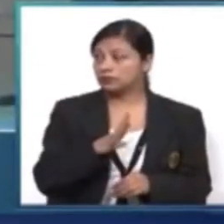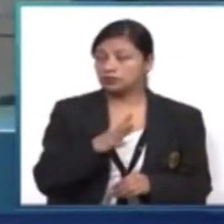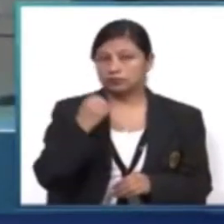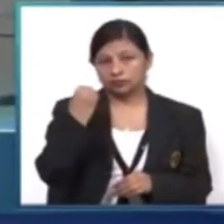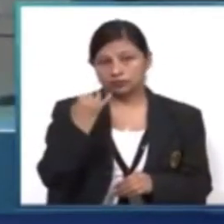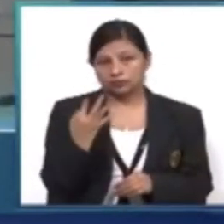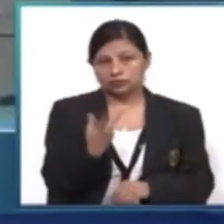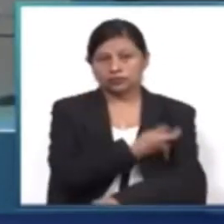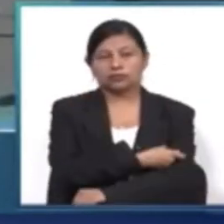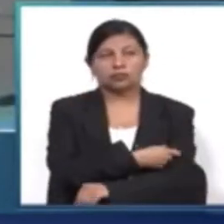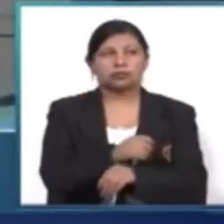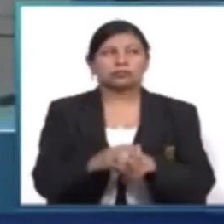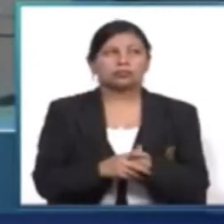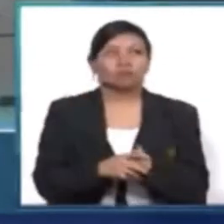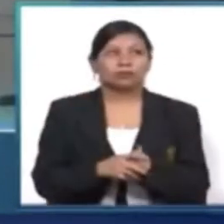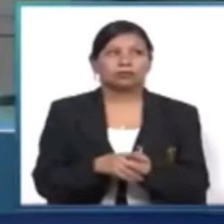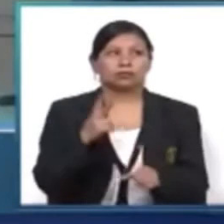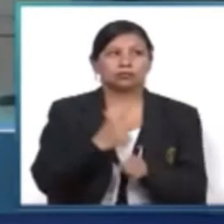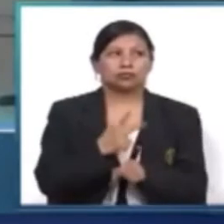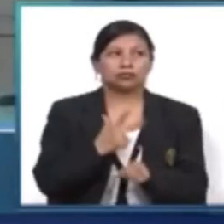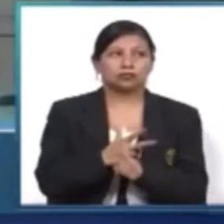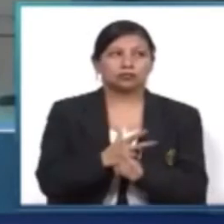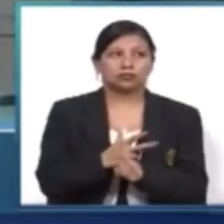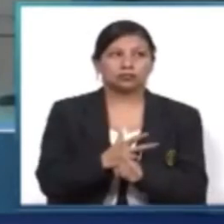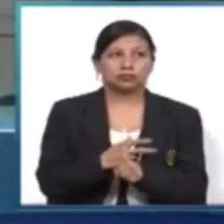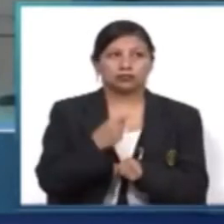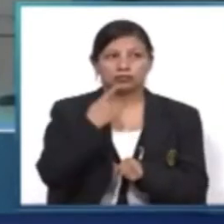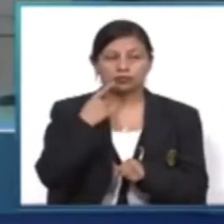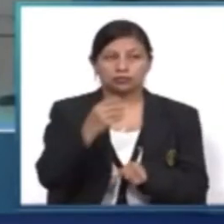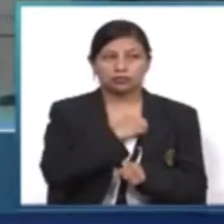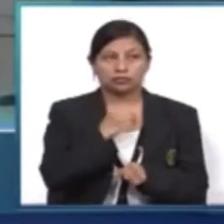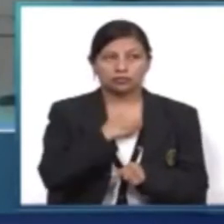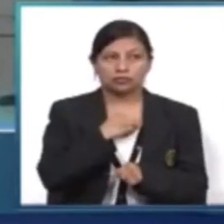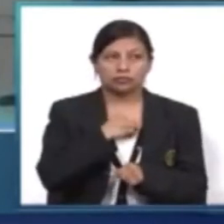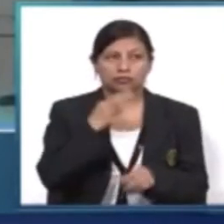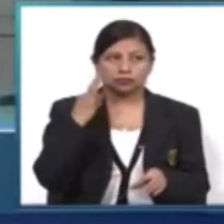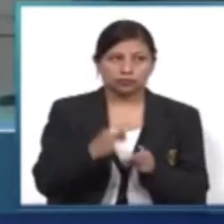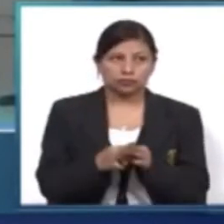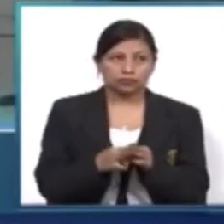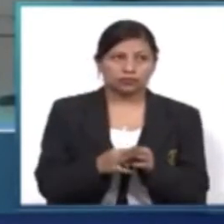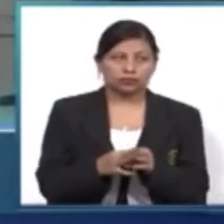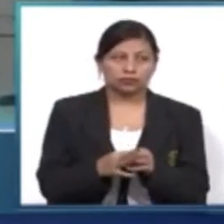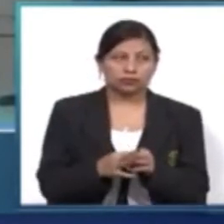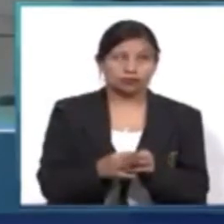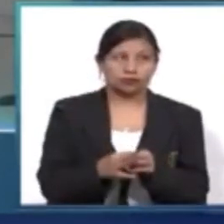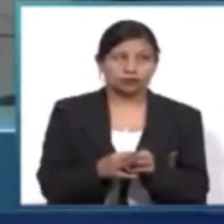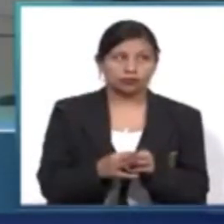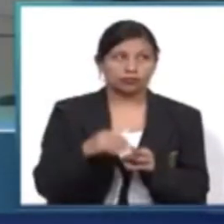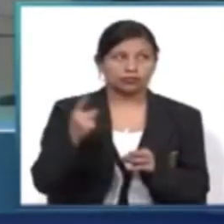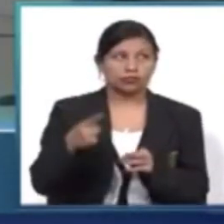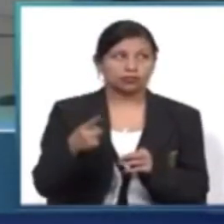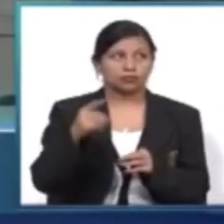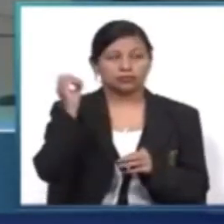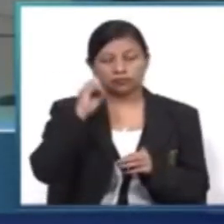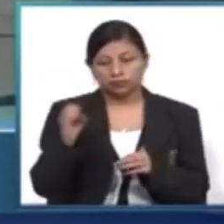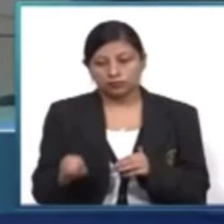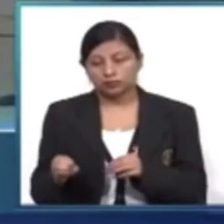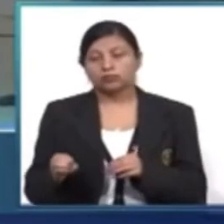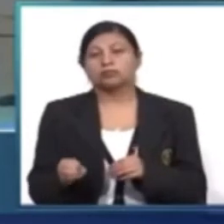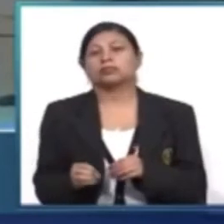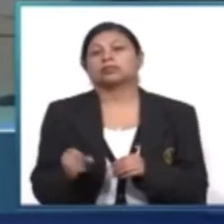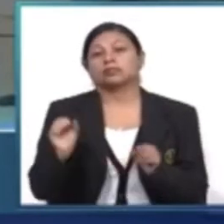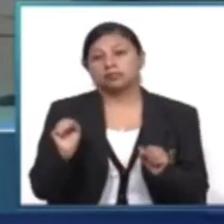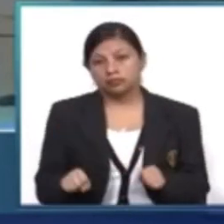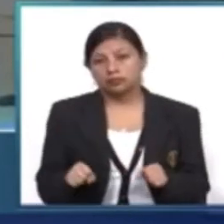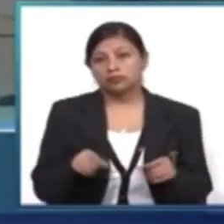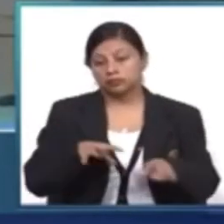de vacuna, pero si Guatemala estratégicamente quiere asegurar el otro porcentaje de vacunas, si hay